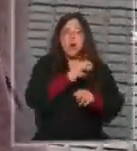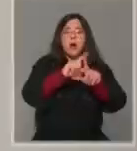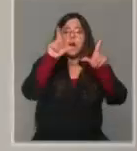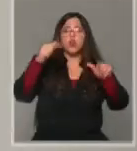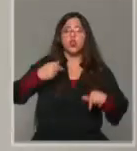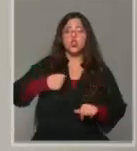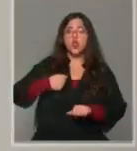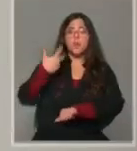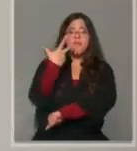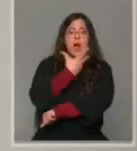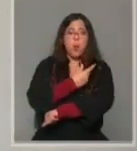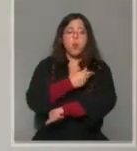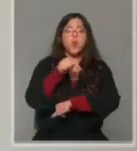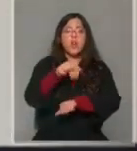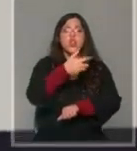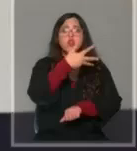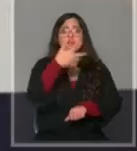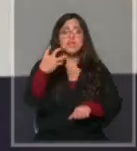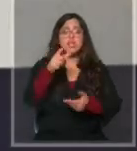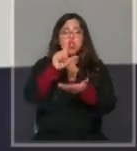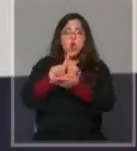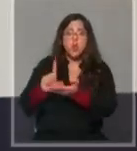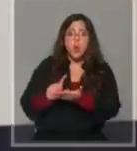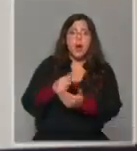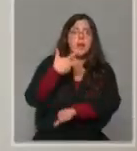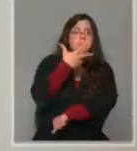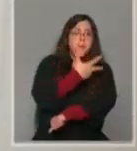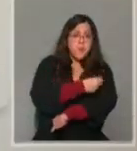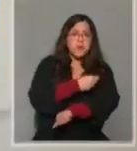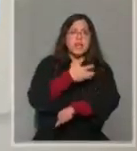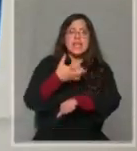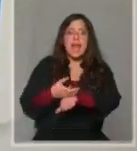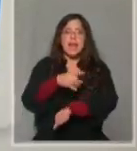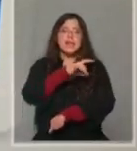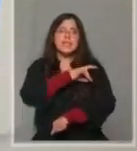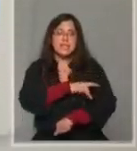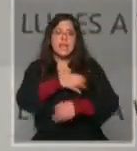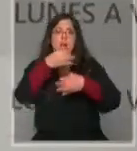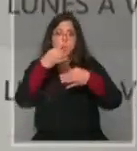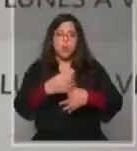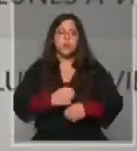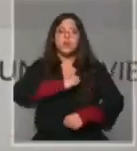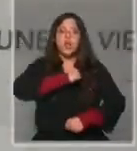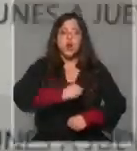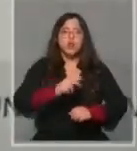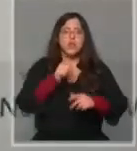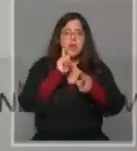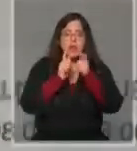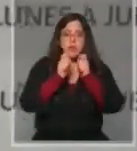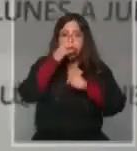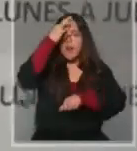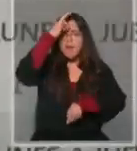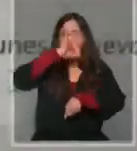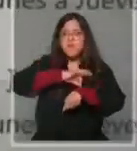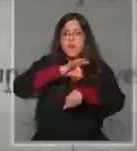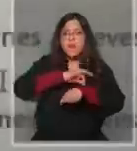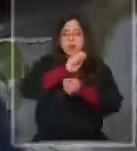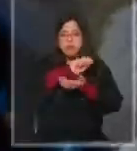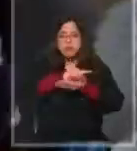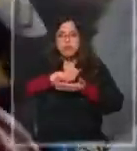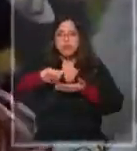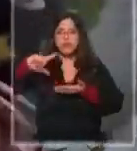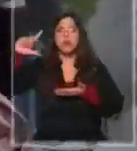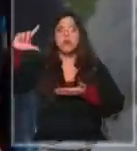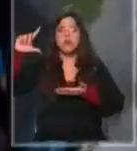vacuno aparecen los 900 vacunatorios disponibles en Chile para inmunizar contra este peligroso virus que va en aumento.